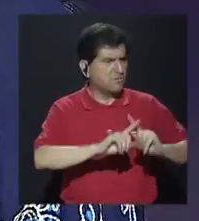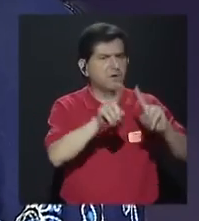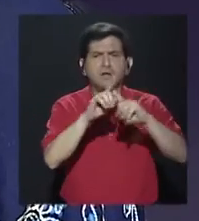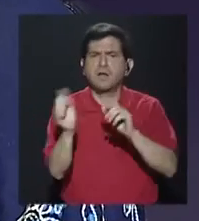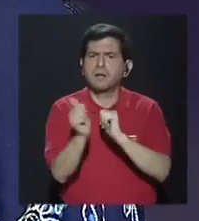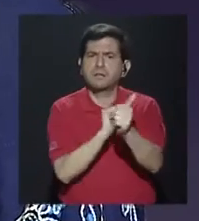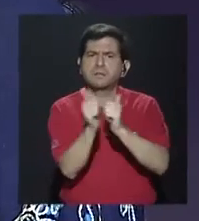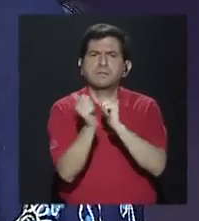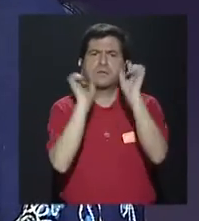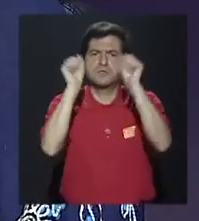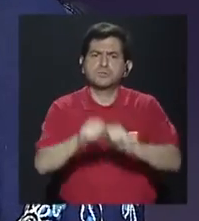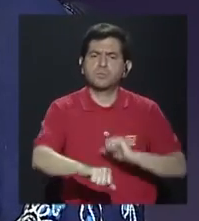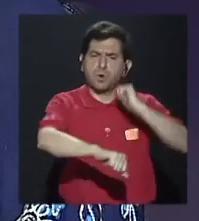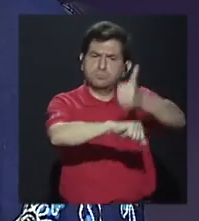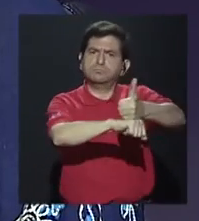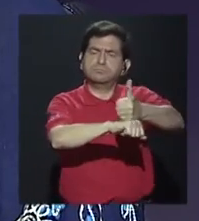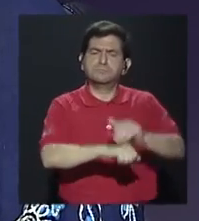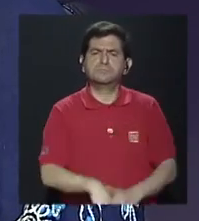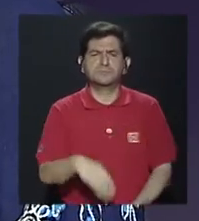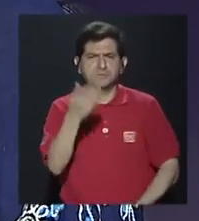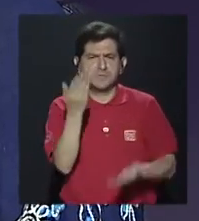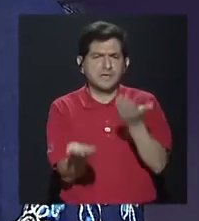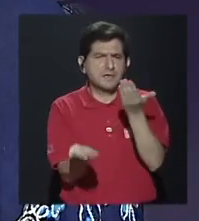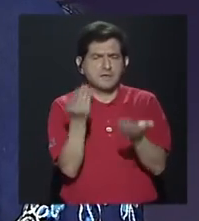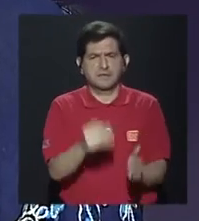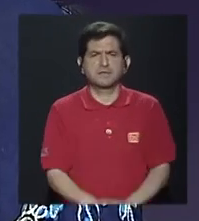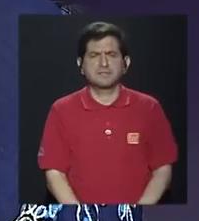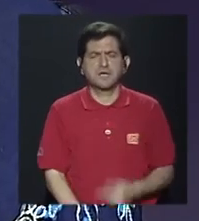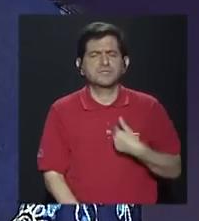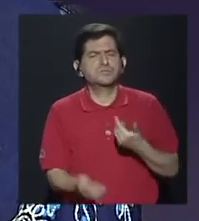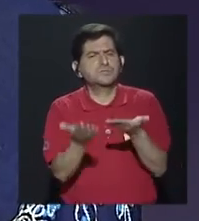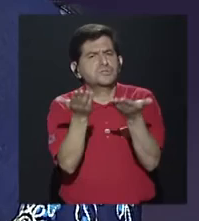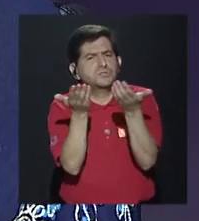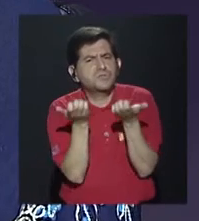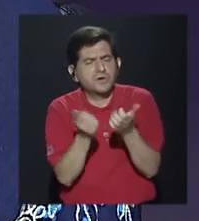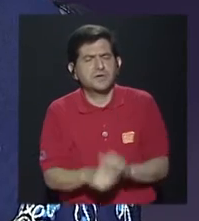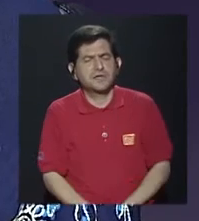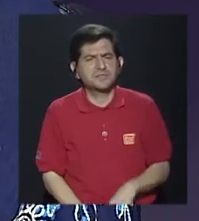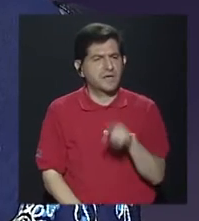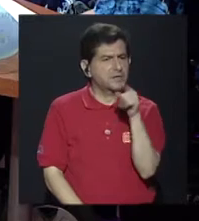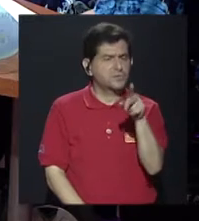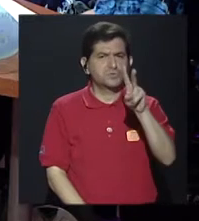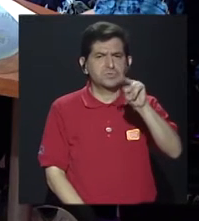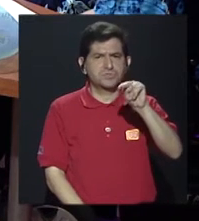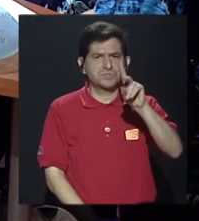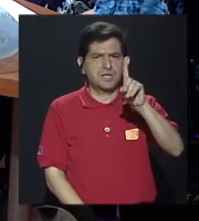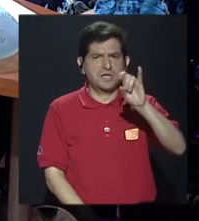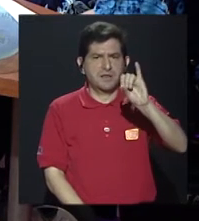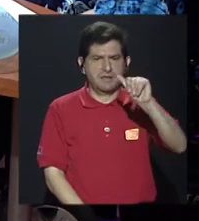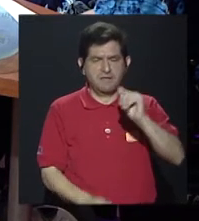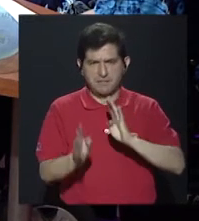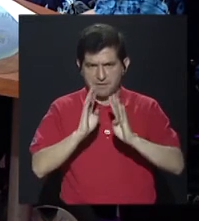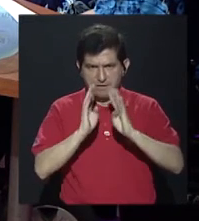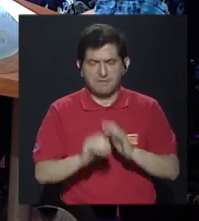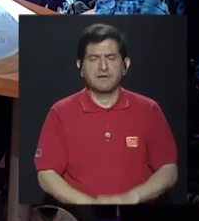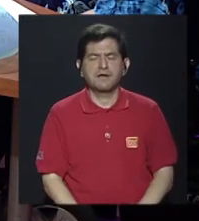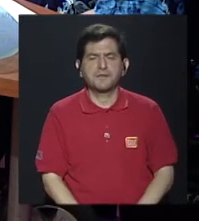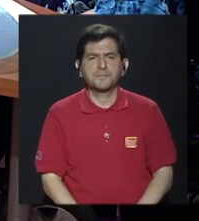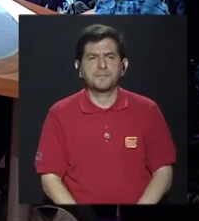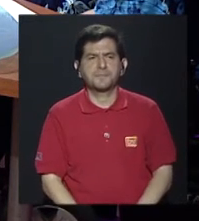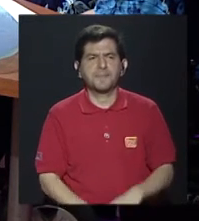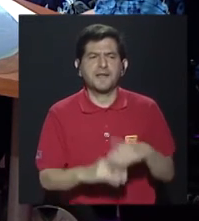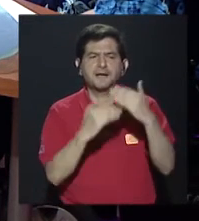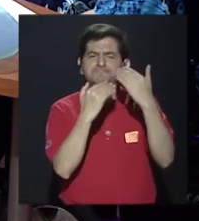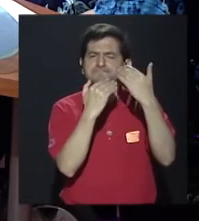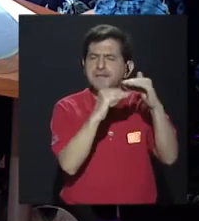pueden implementar y tal vez en ese sentido, Nidia, yo quisiera que te refirieras a... Además la limitación,